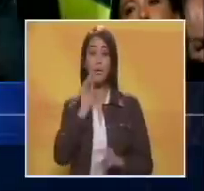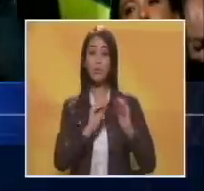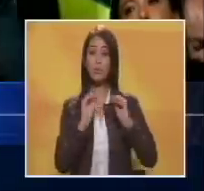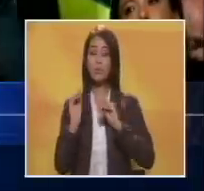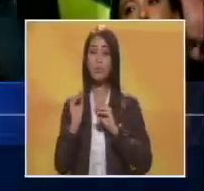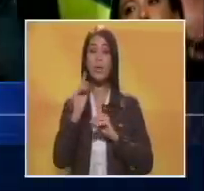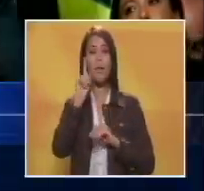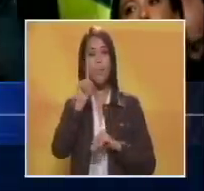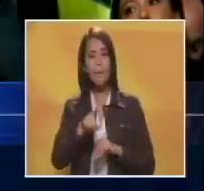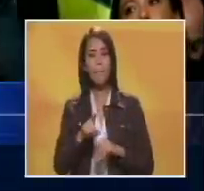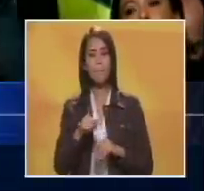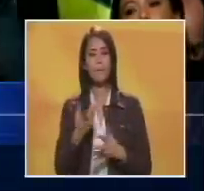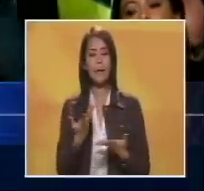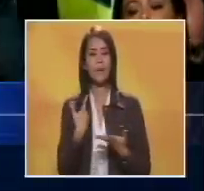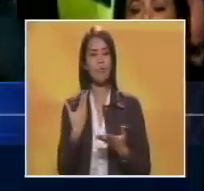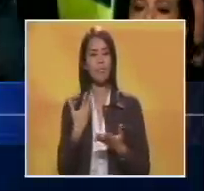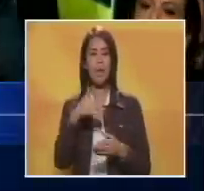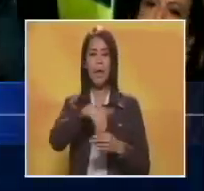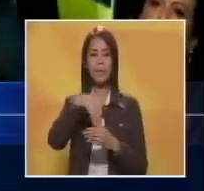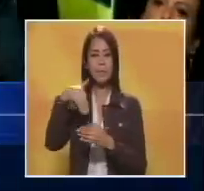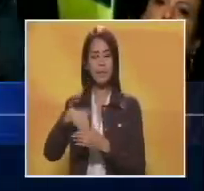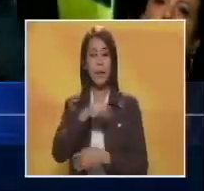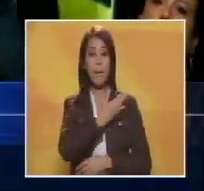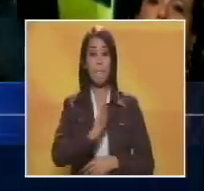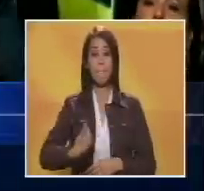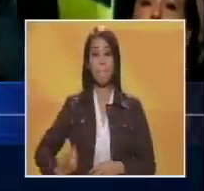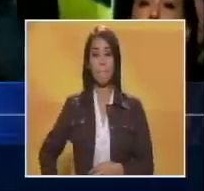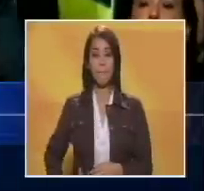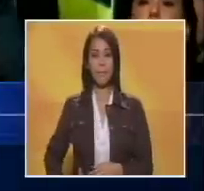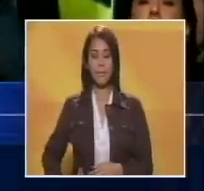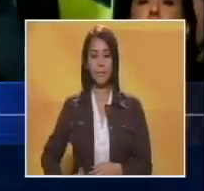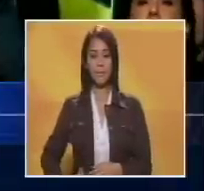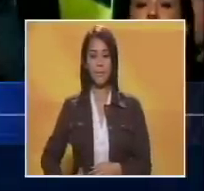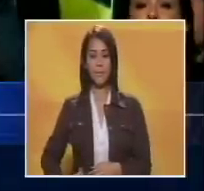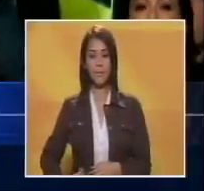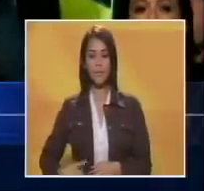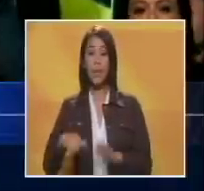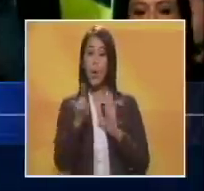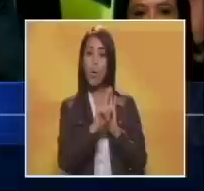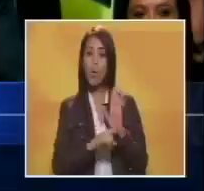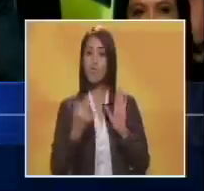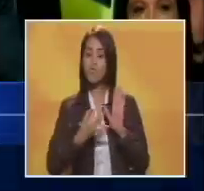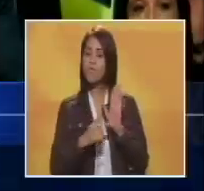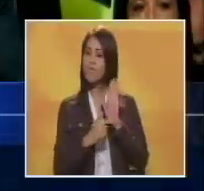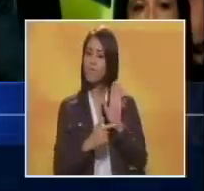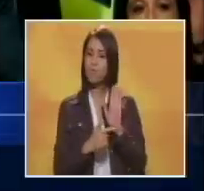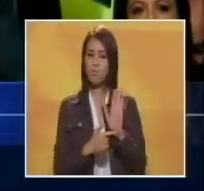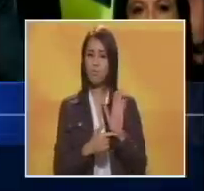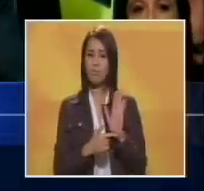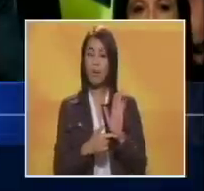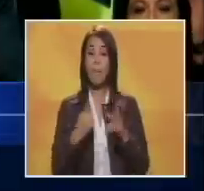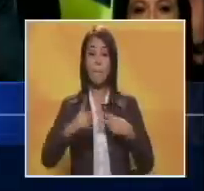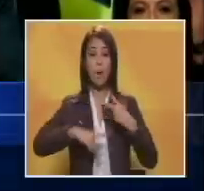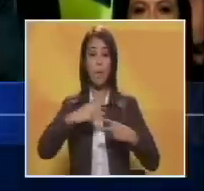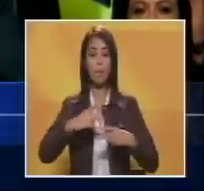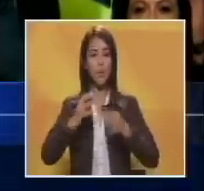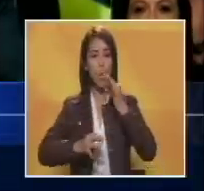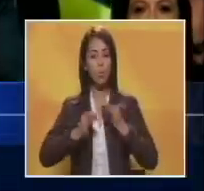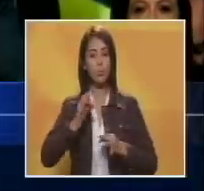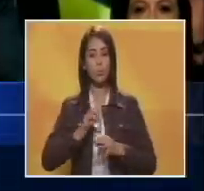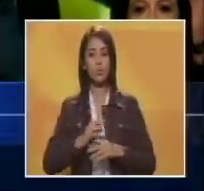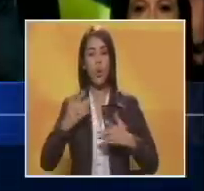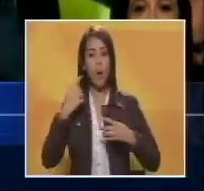llamado para que se lleven a cabo elecciones presidenciales con las garantías necesarias para un proceso